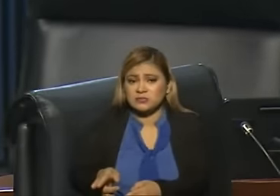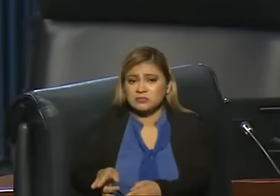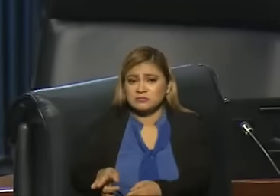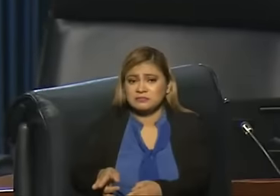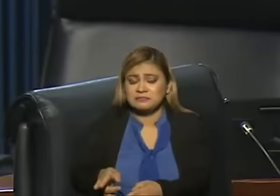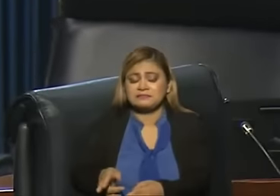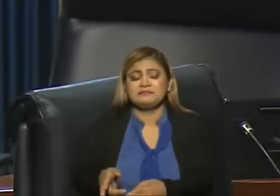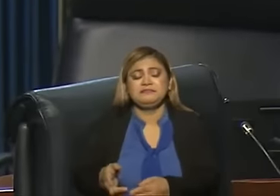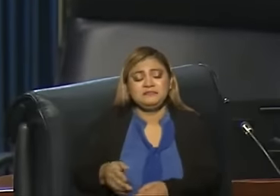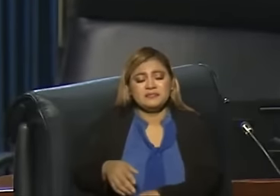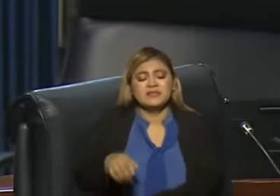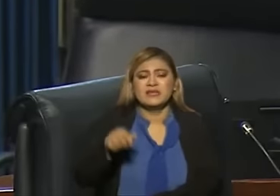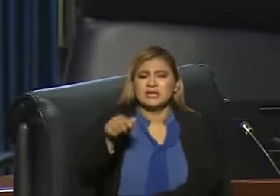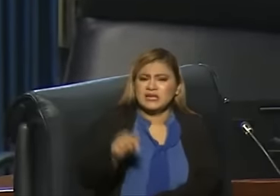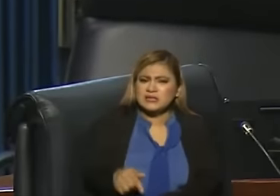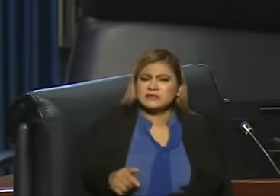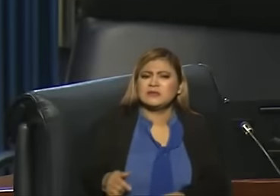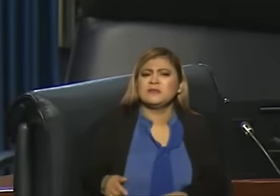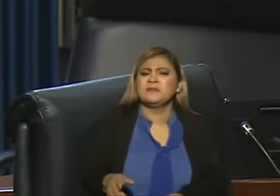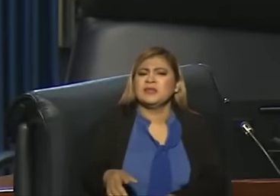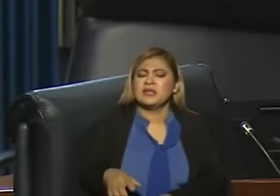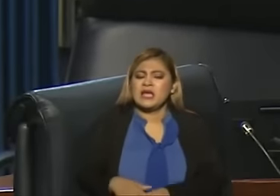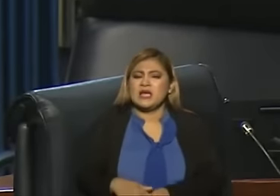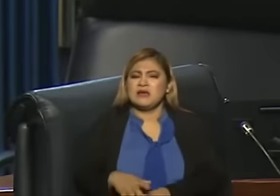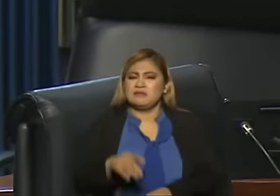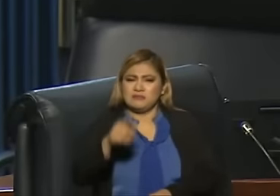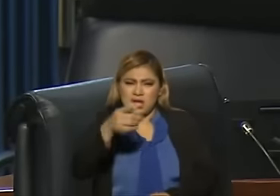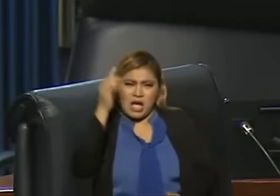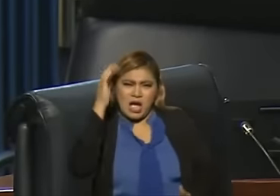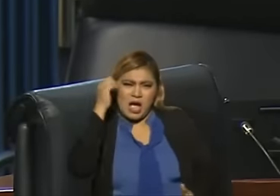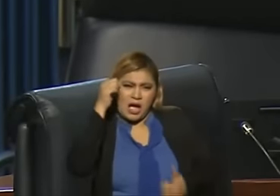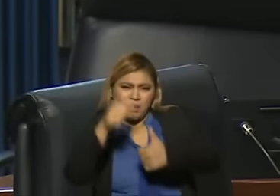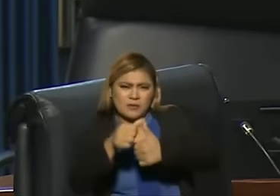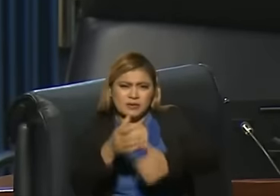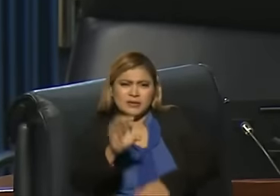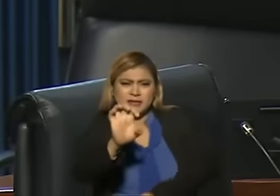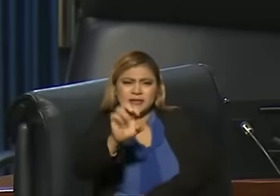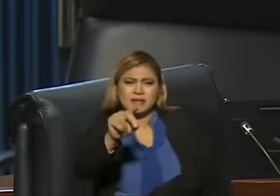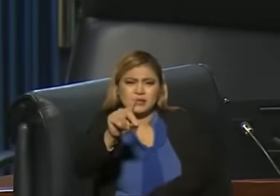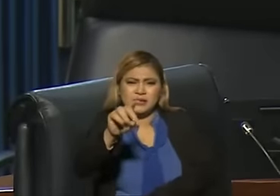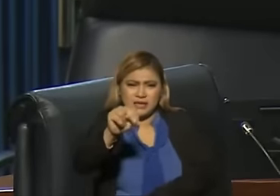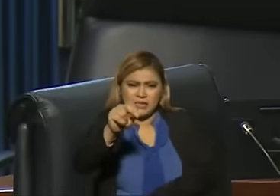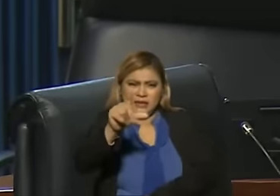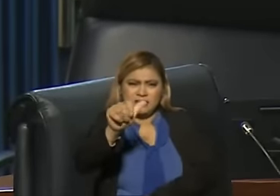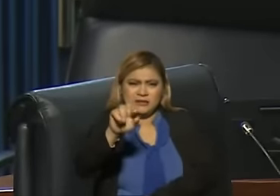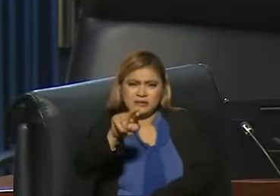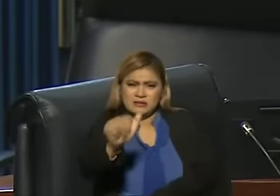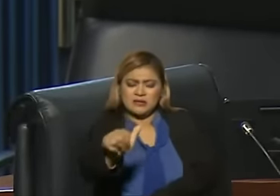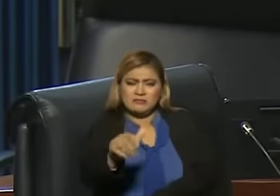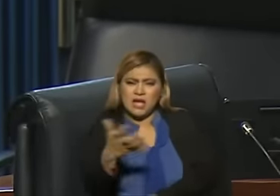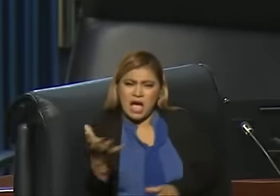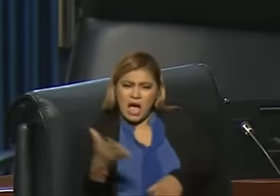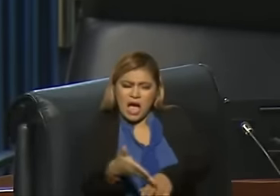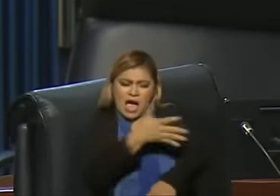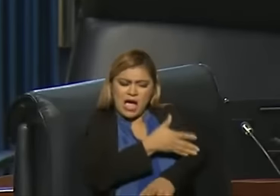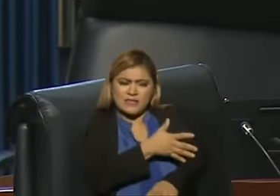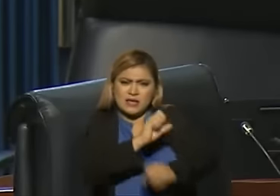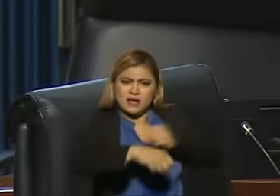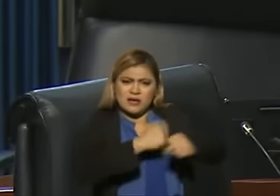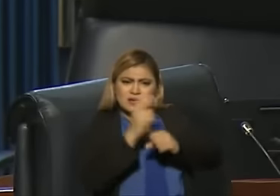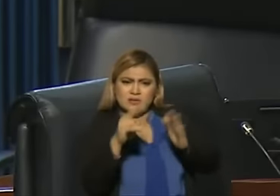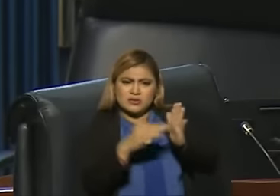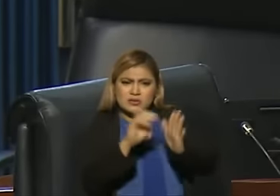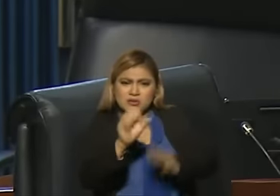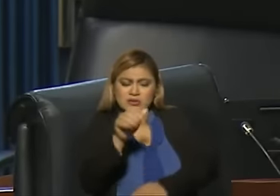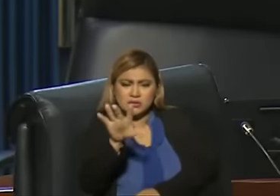que estuvo y señaló Mirey Endara en un estudio del 2015 y que se lo entregó